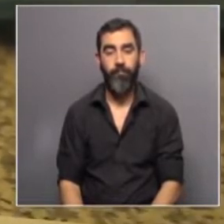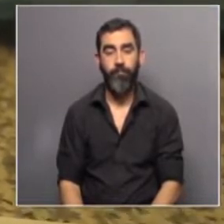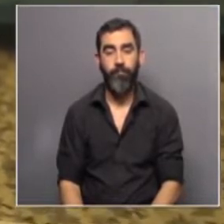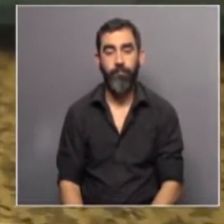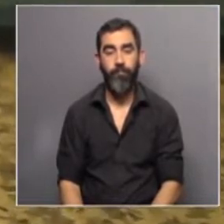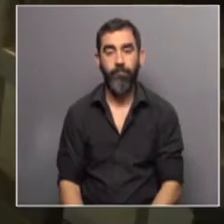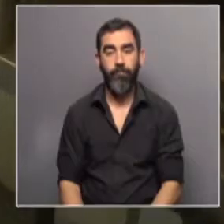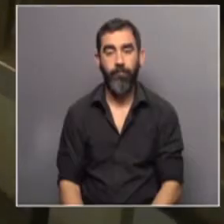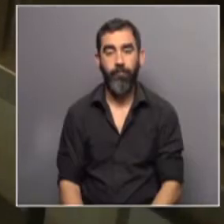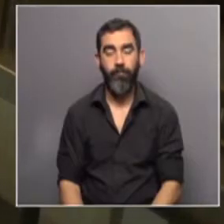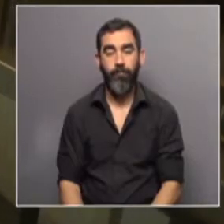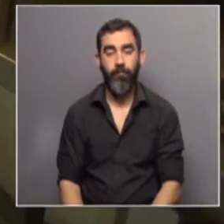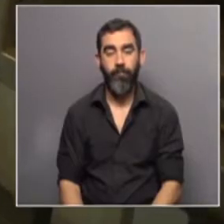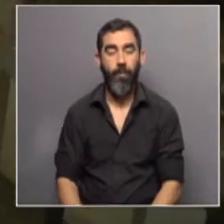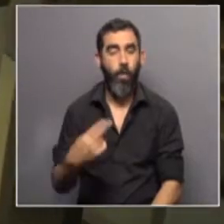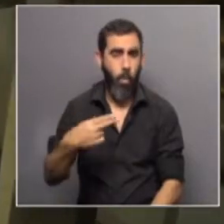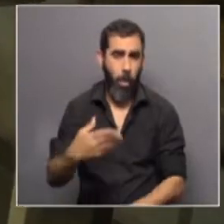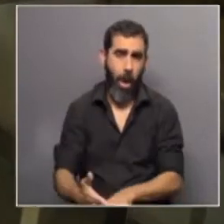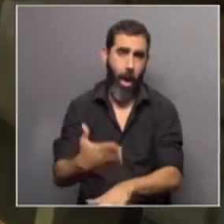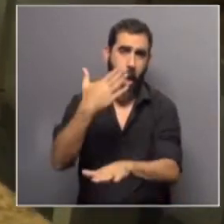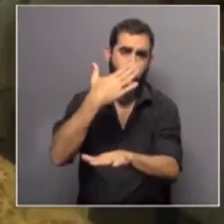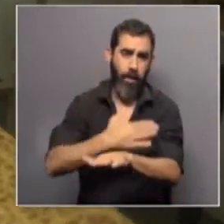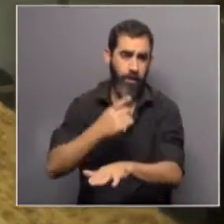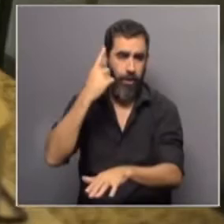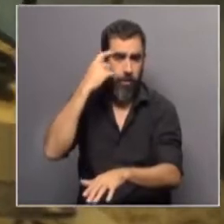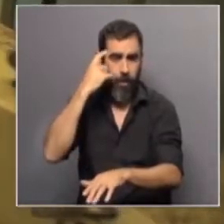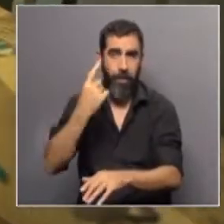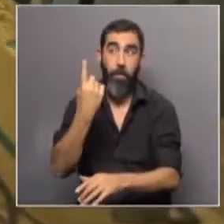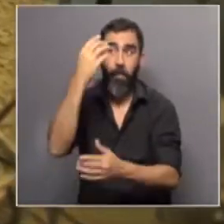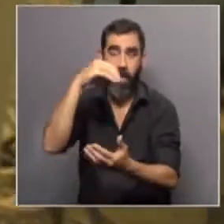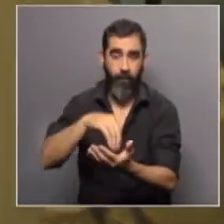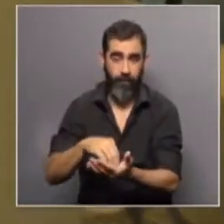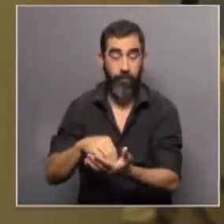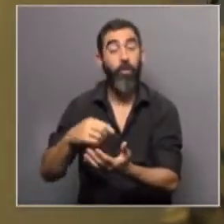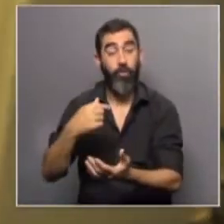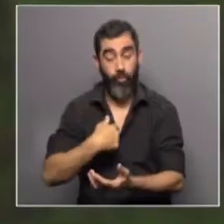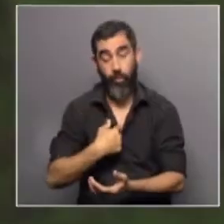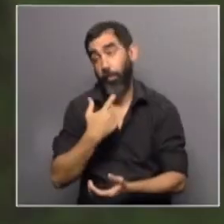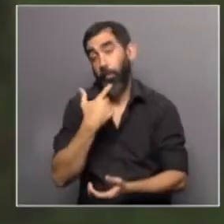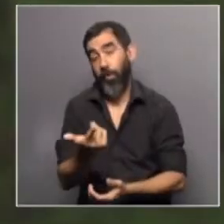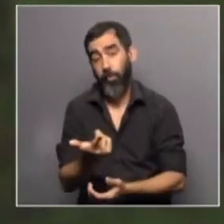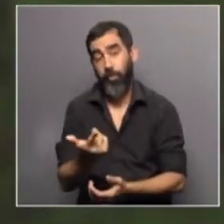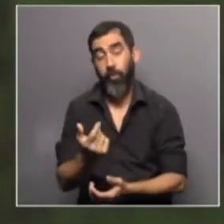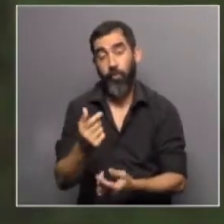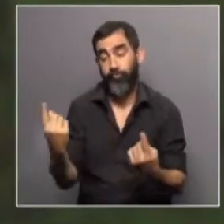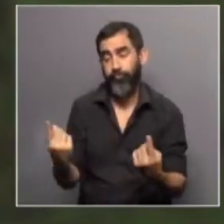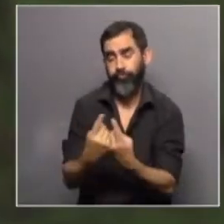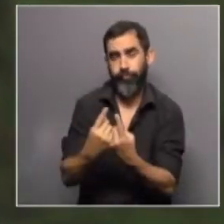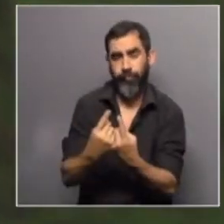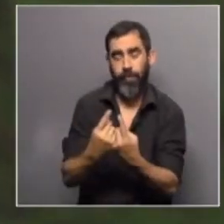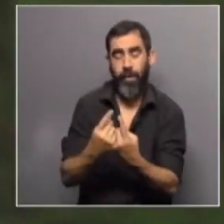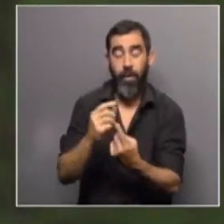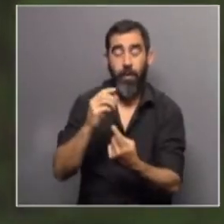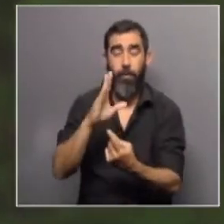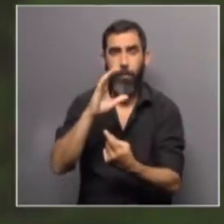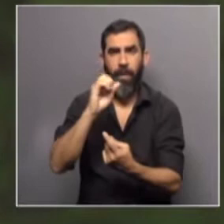Realmente no habíamos hecho esta experiencia previamente. Yo me encontré con Atilio de ANA de PEDESIVA